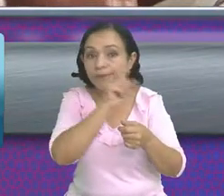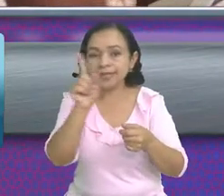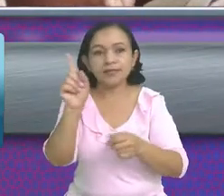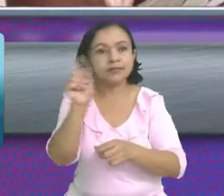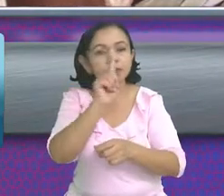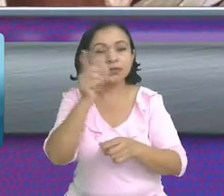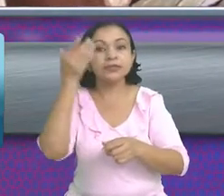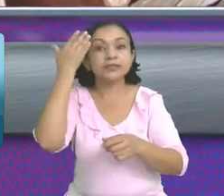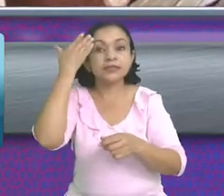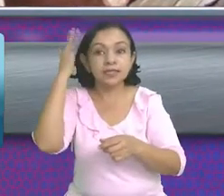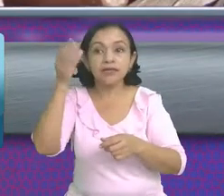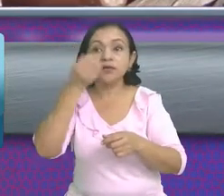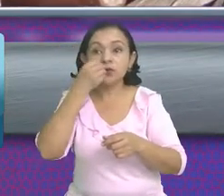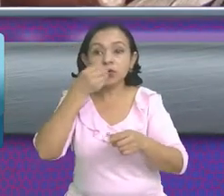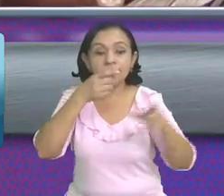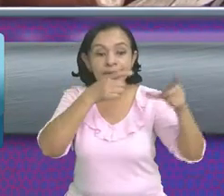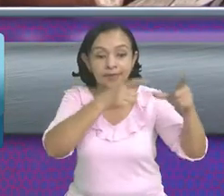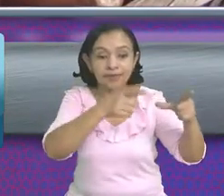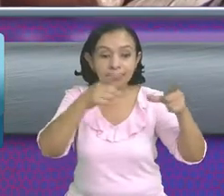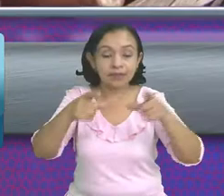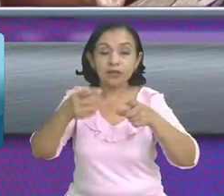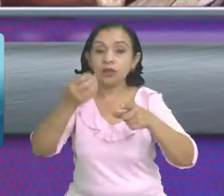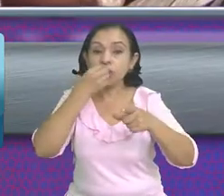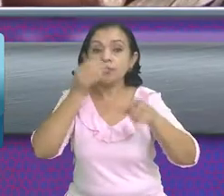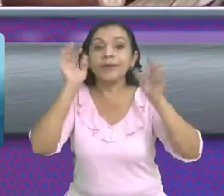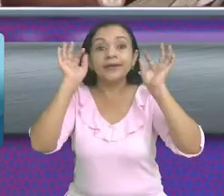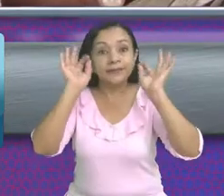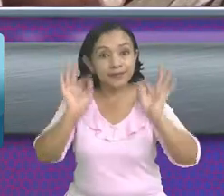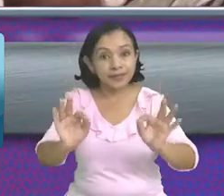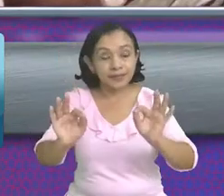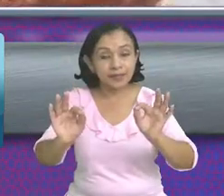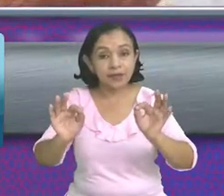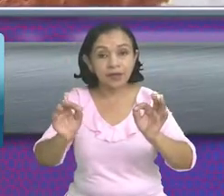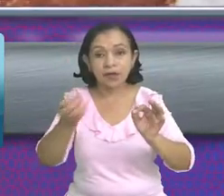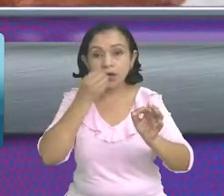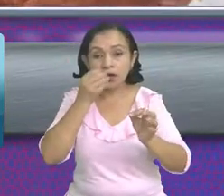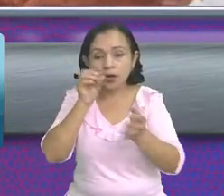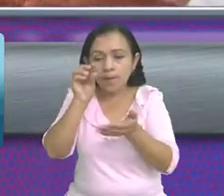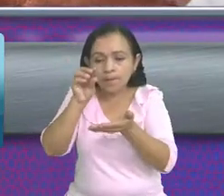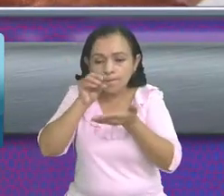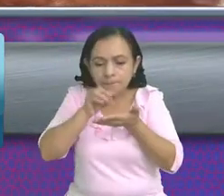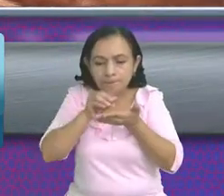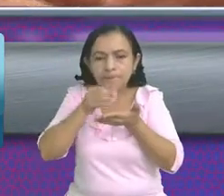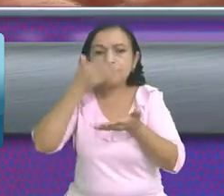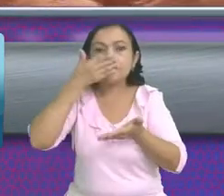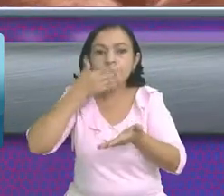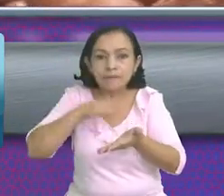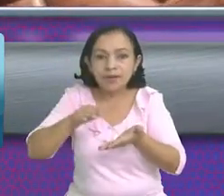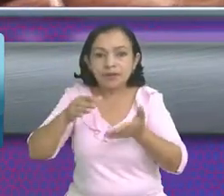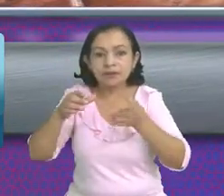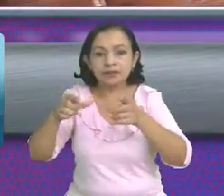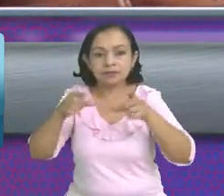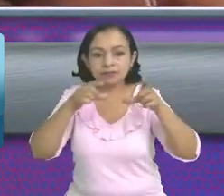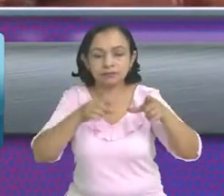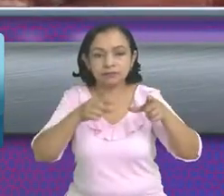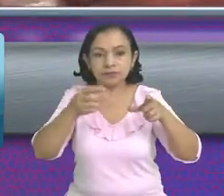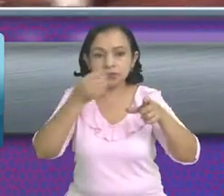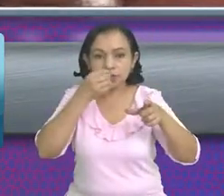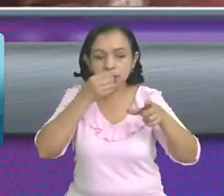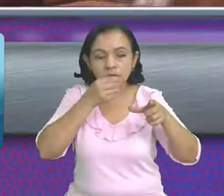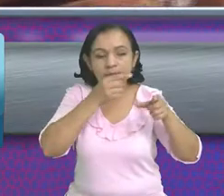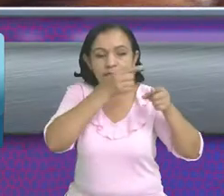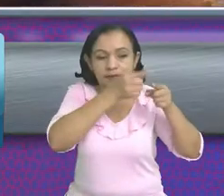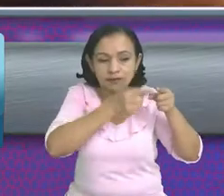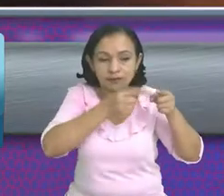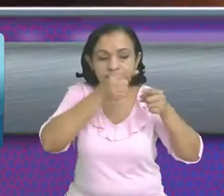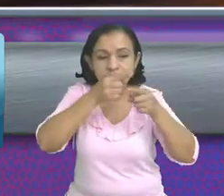es saber comer. Saber comer, ¿no? O sea, comer bien. No es lo mismo comer un poquito, pero comes mal, a comer fraccionado